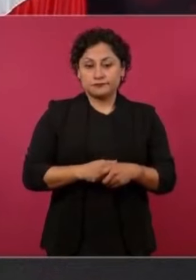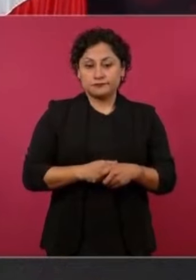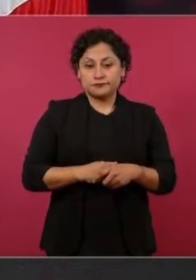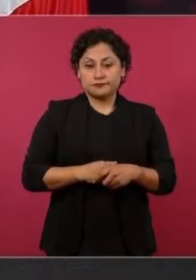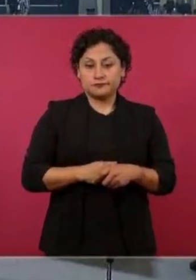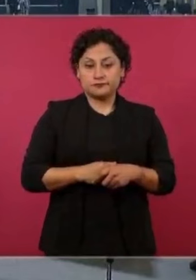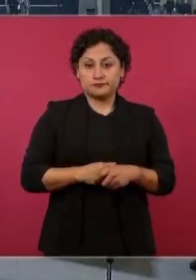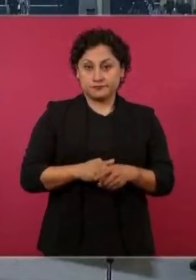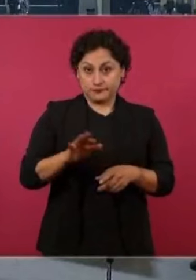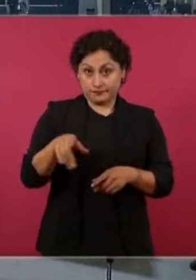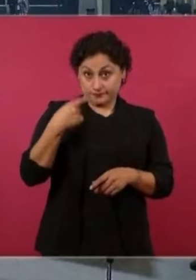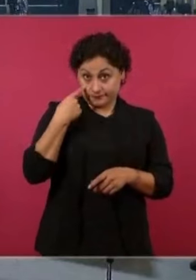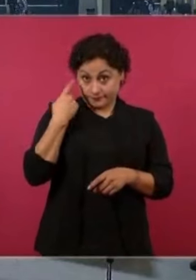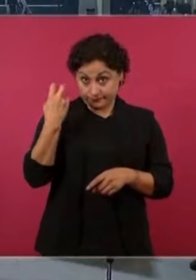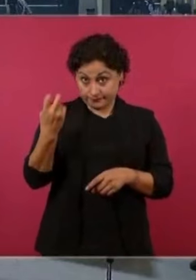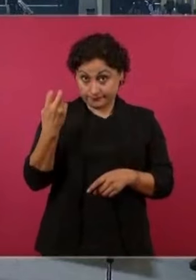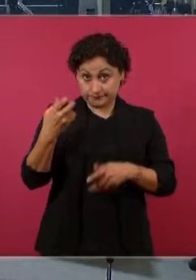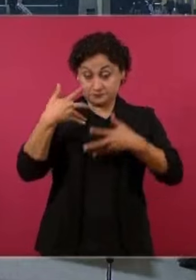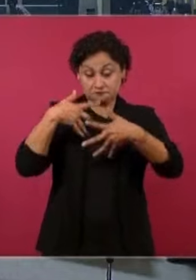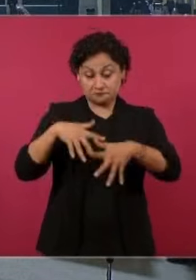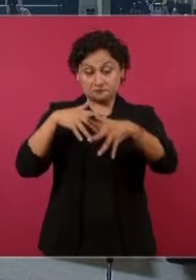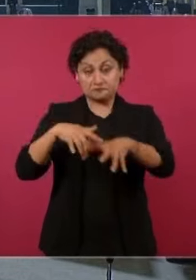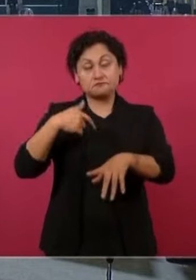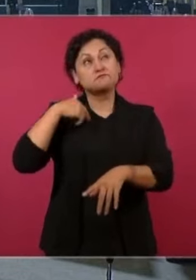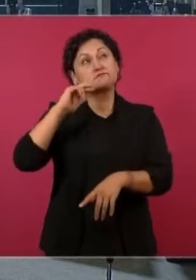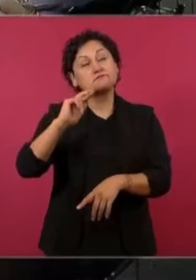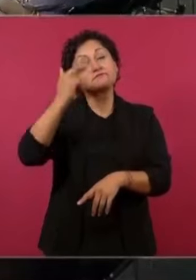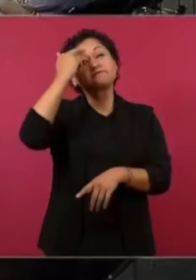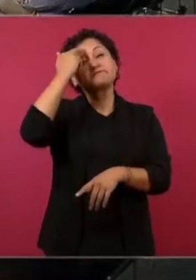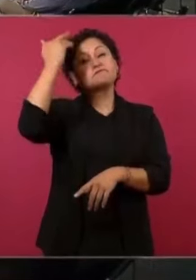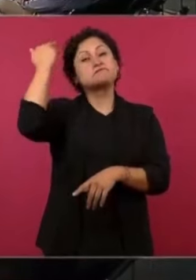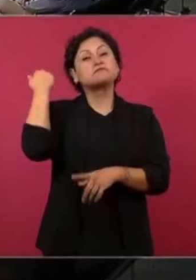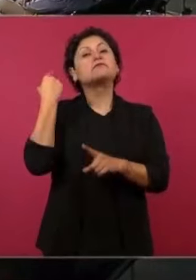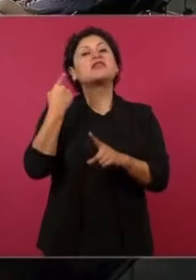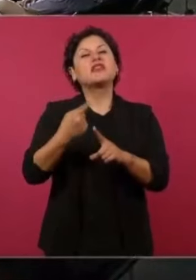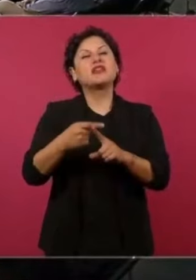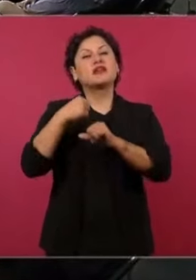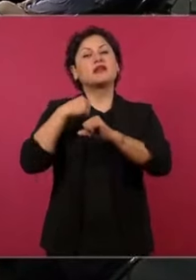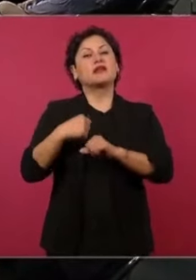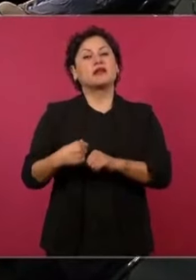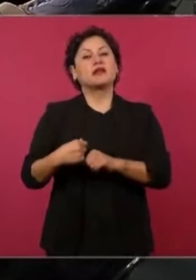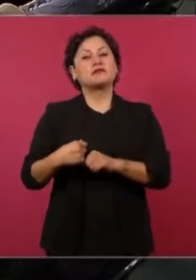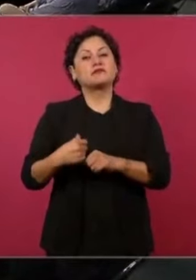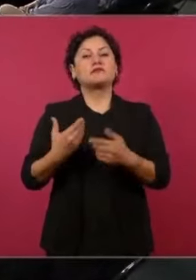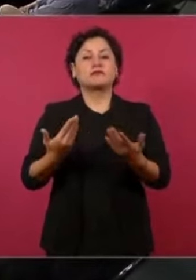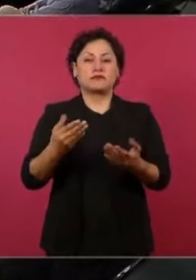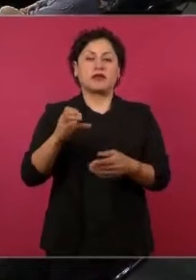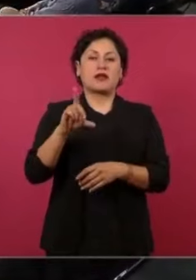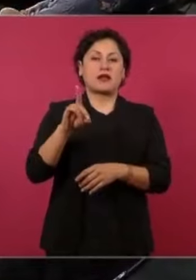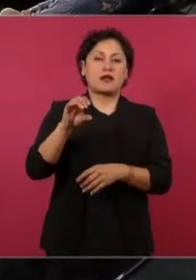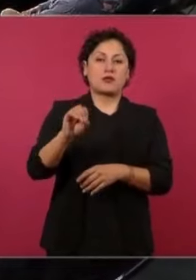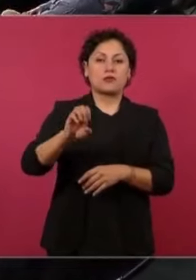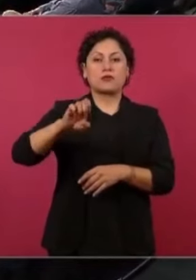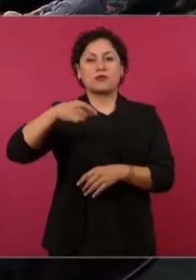Esta marcha, me acuerdo, que la organizó lo mismo Claudio X González, papá,